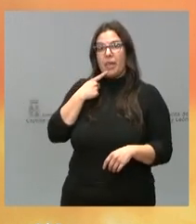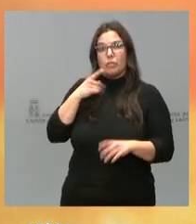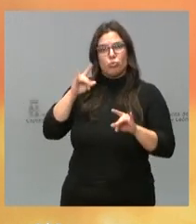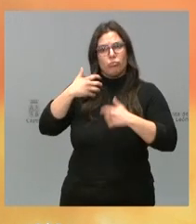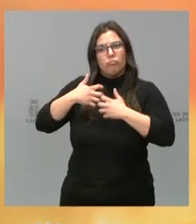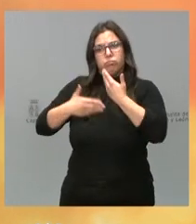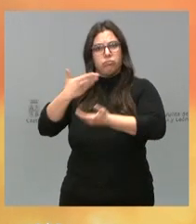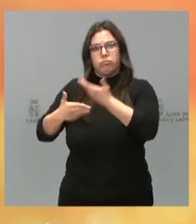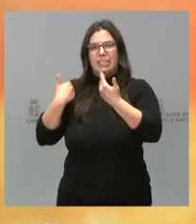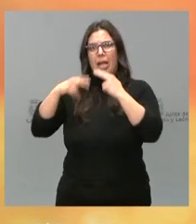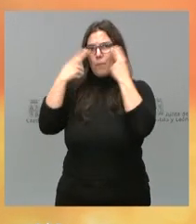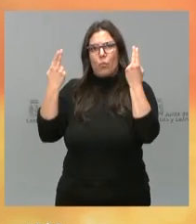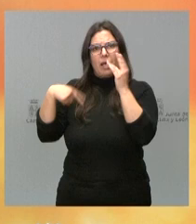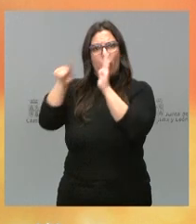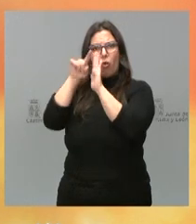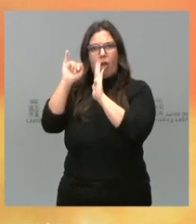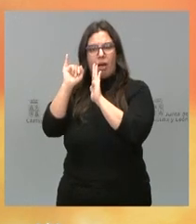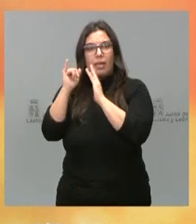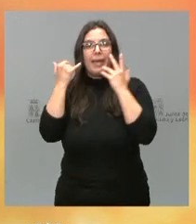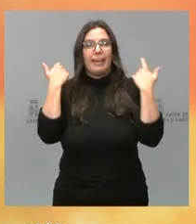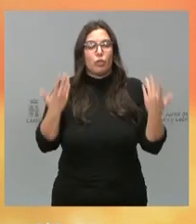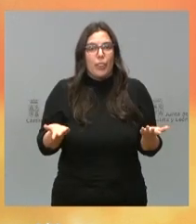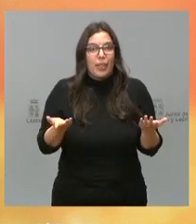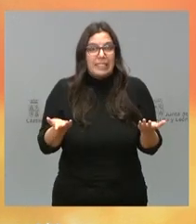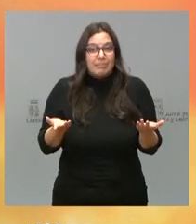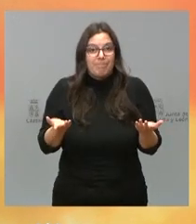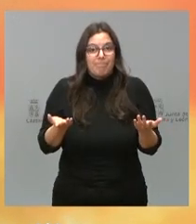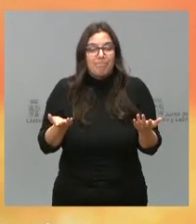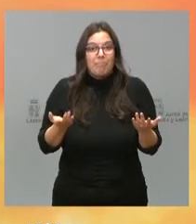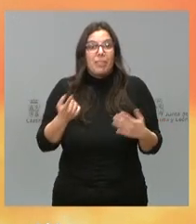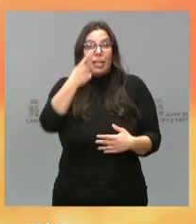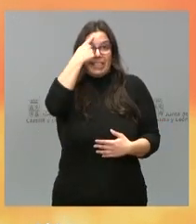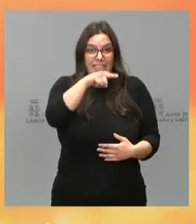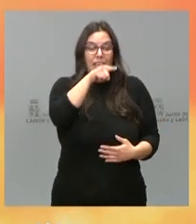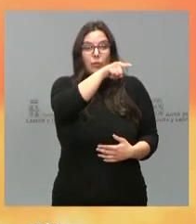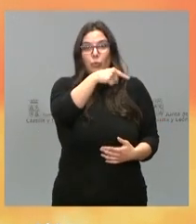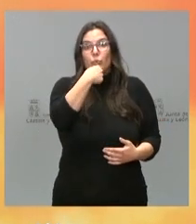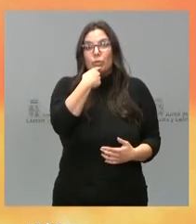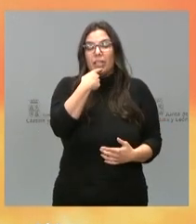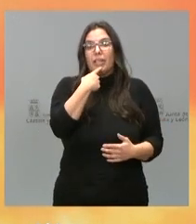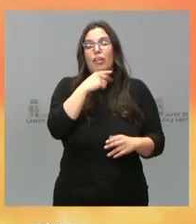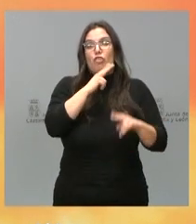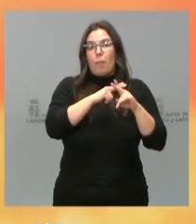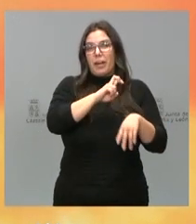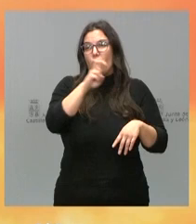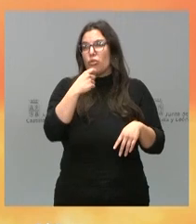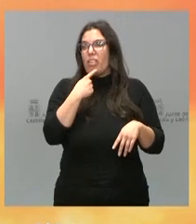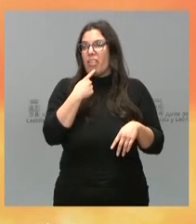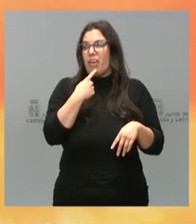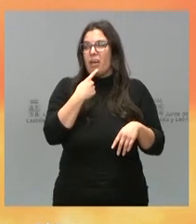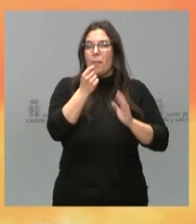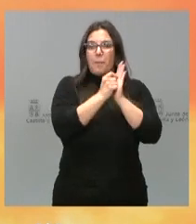y que están ahí que están publicadas Entonces ya sé que ustedes unas llaman medidas antiaborto que las llaman algo así como